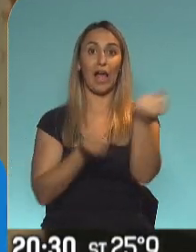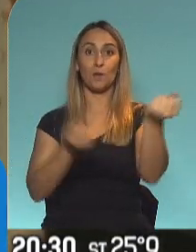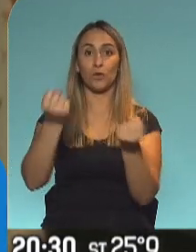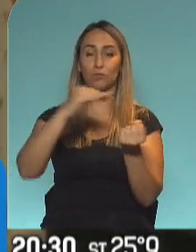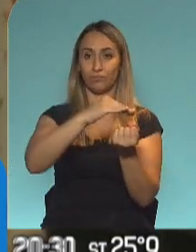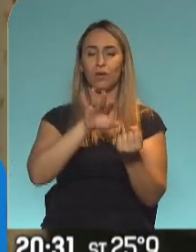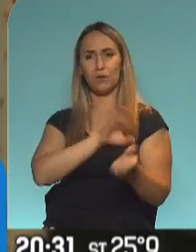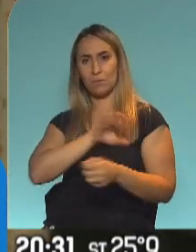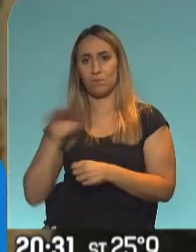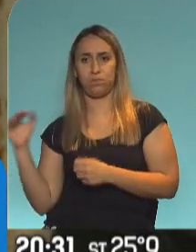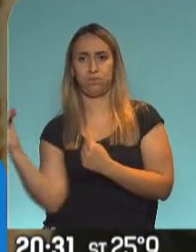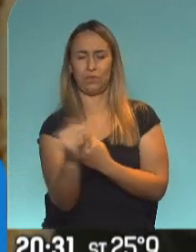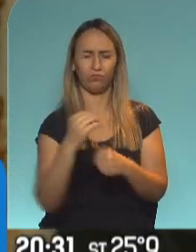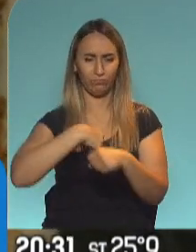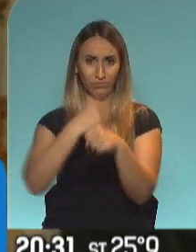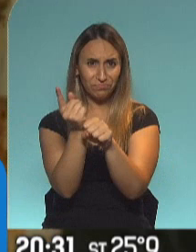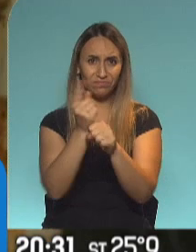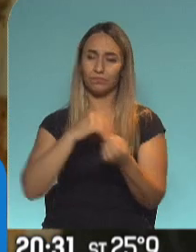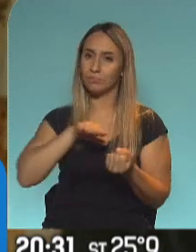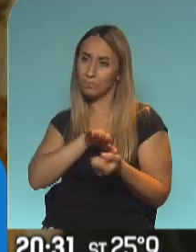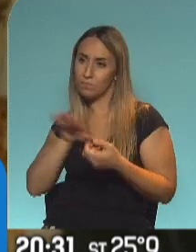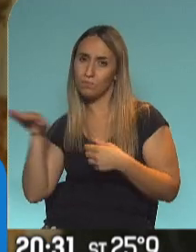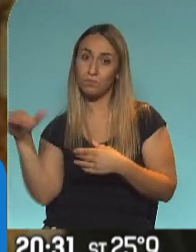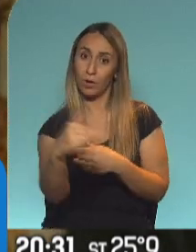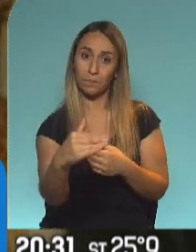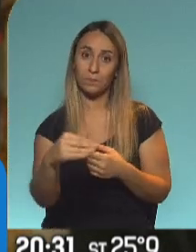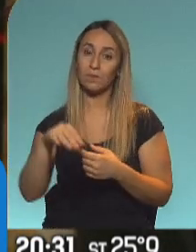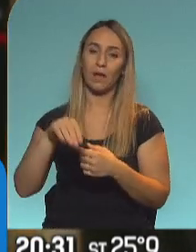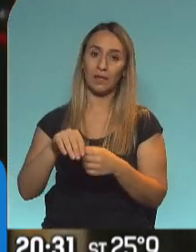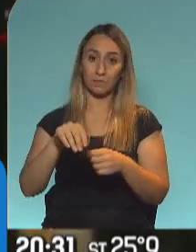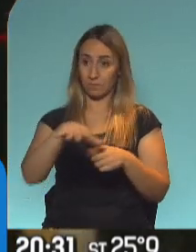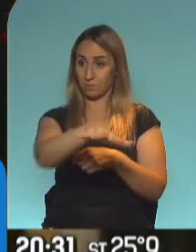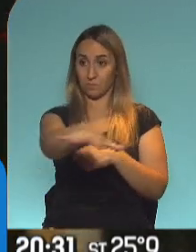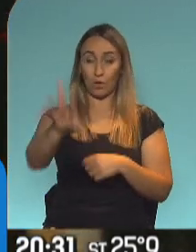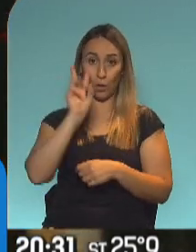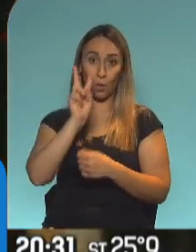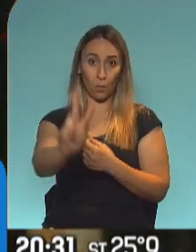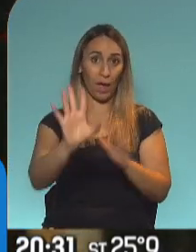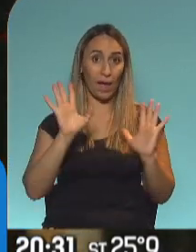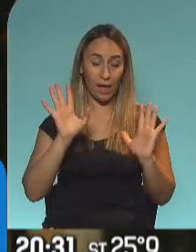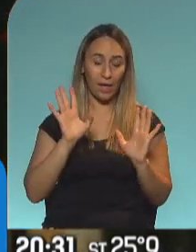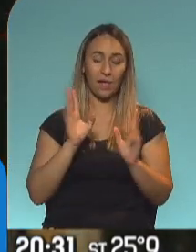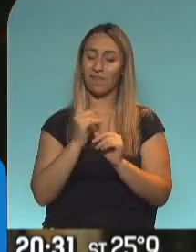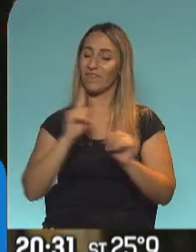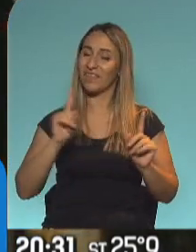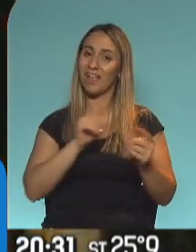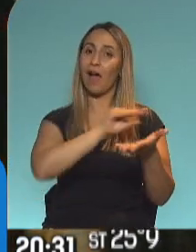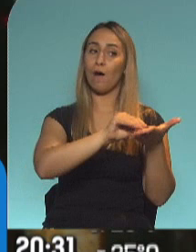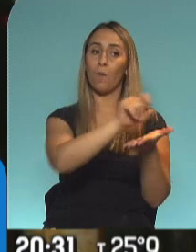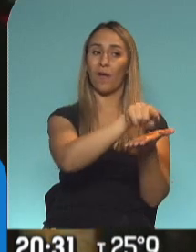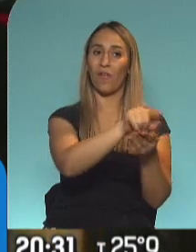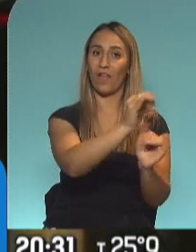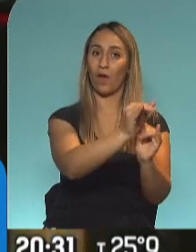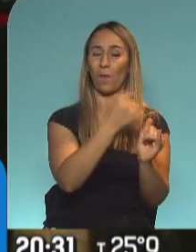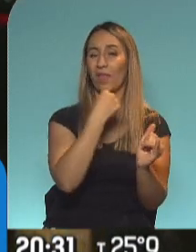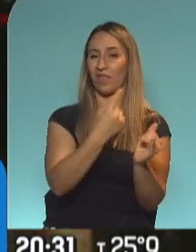velocidad, había, digamos, obviamente, y teniendo el campo visual despejado, contrariamente a lo que dice la defensa, podía